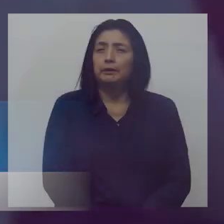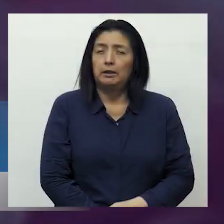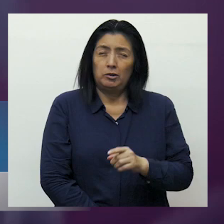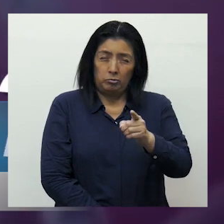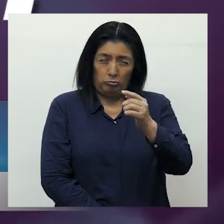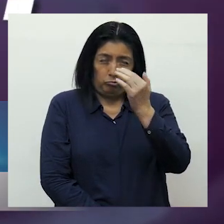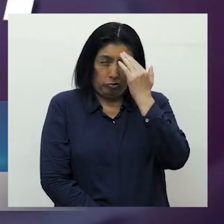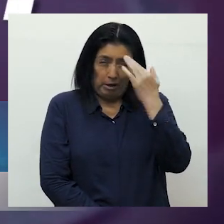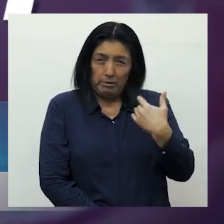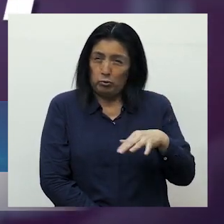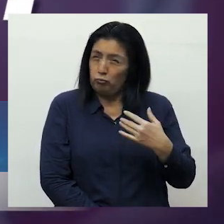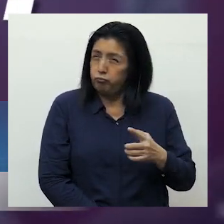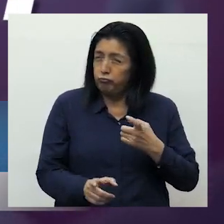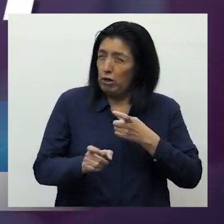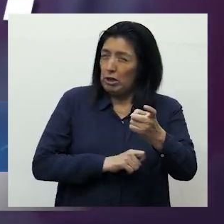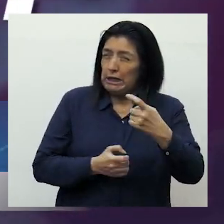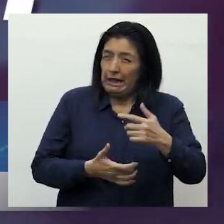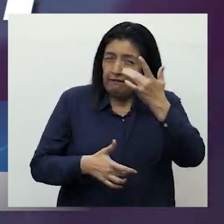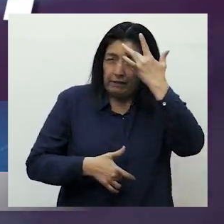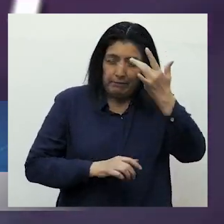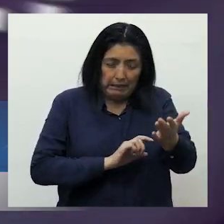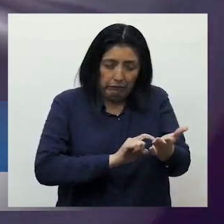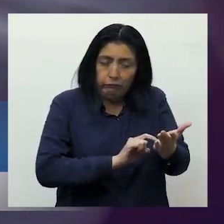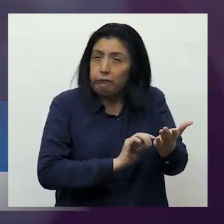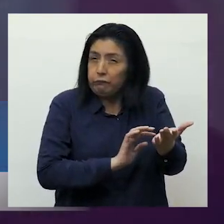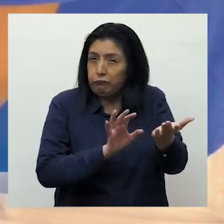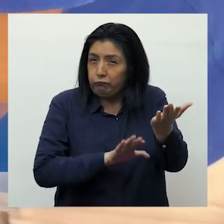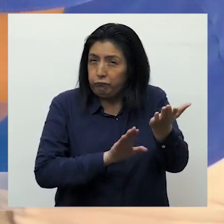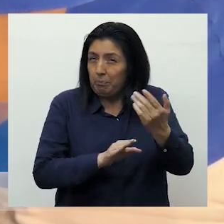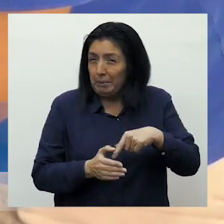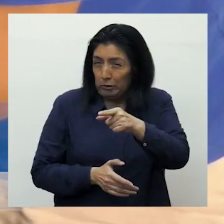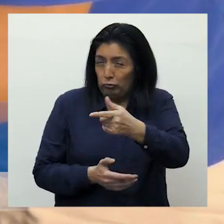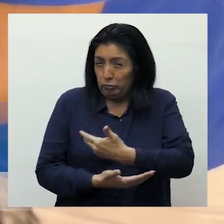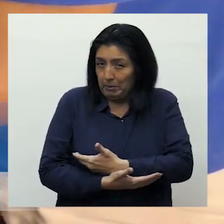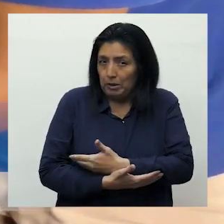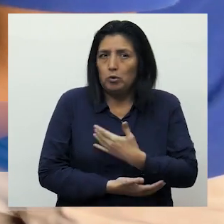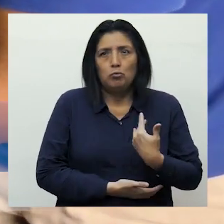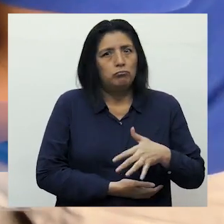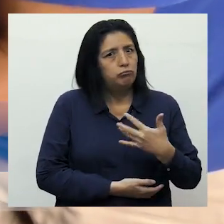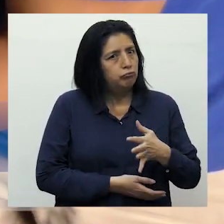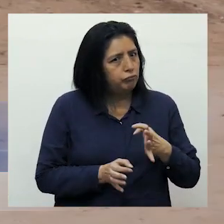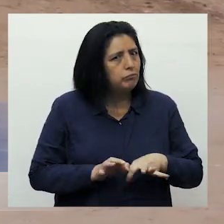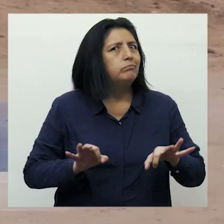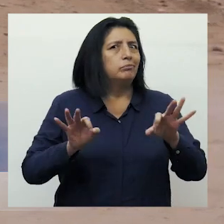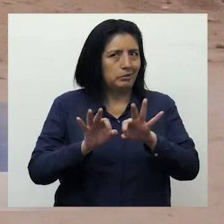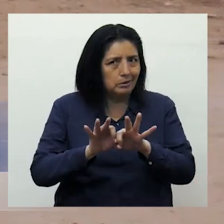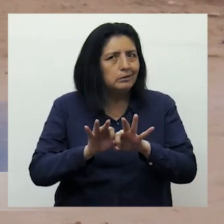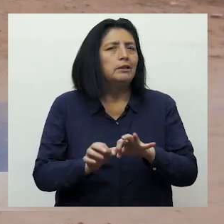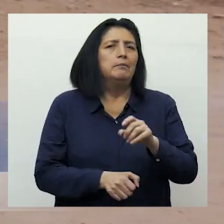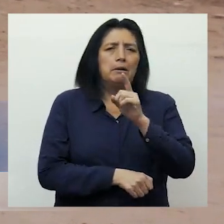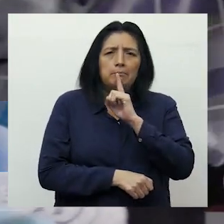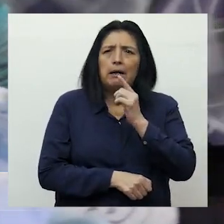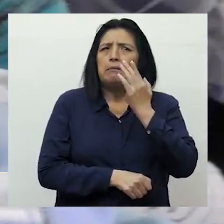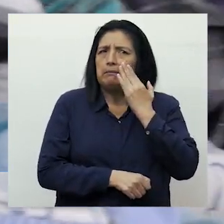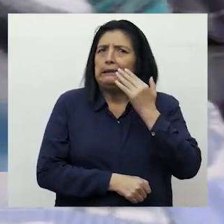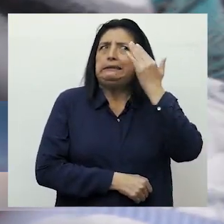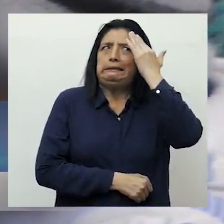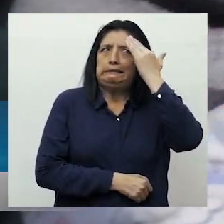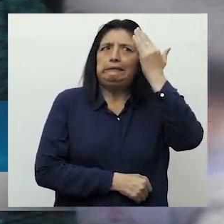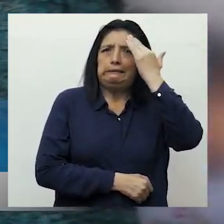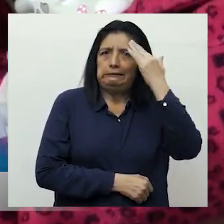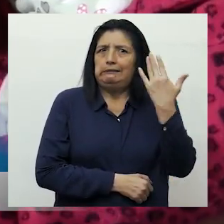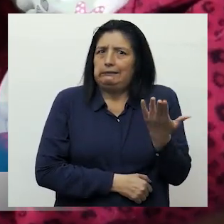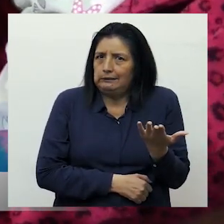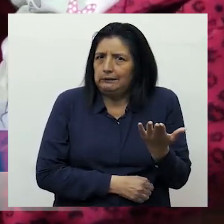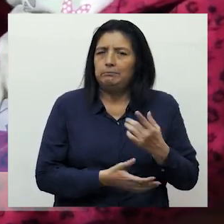¿Tienes idea del daño que causa la anemia a tu bebé? Es de vital importancia que los padres de familia conozcan bien de